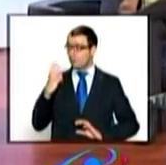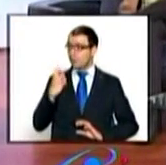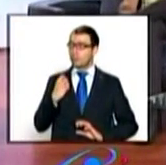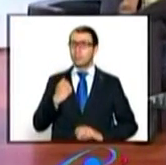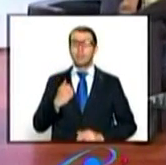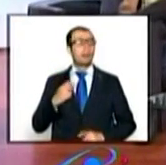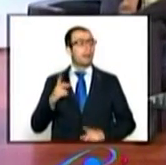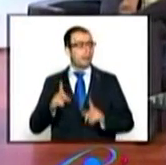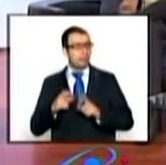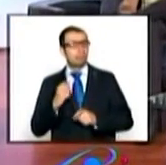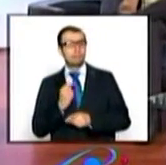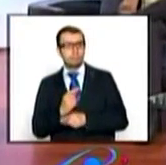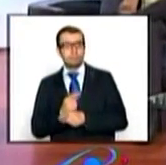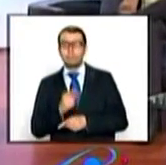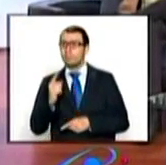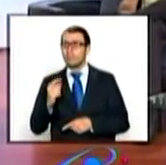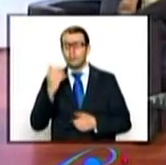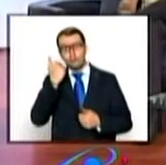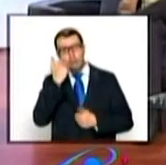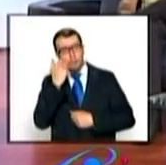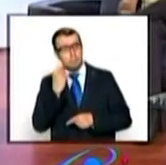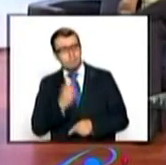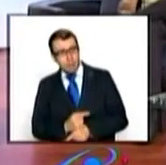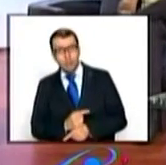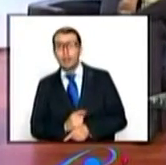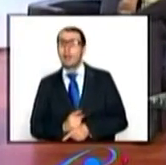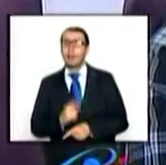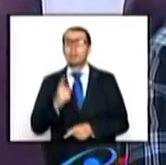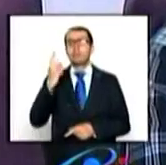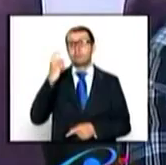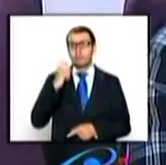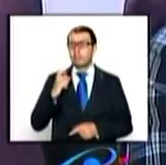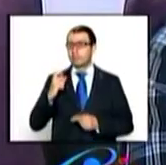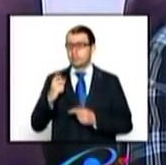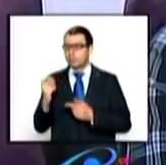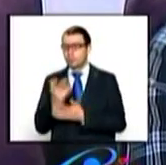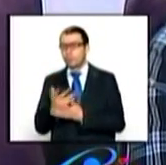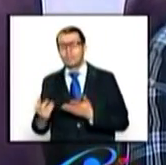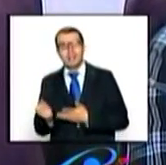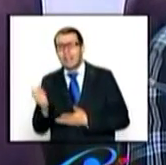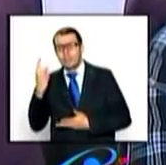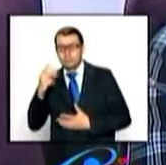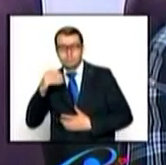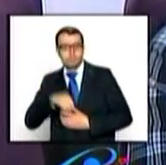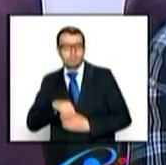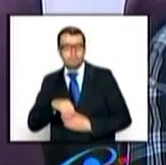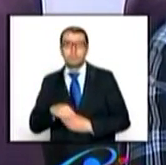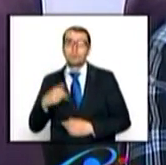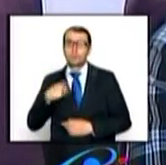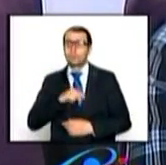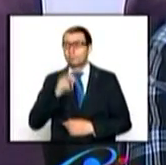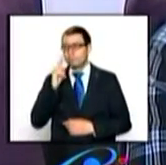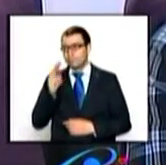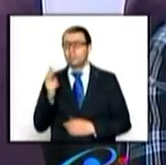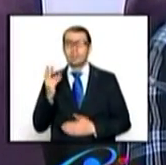provenir tanto de la falta de nutrientes como del exceso de toxinas. Ese es el desequilibrio en el cual nos estamos viendo actualmente los seres